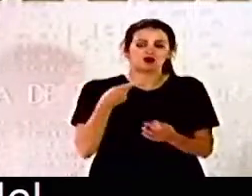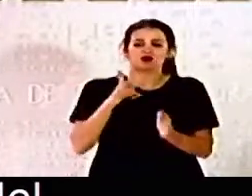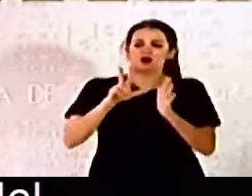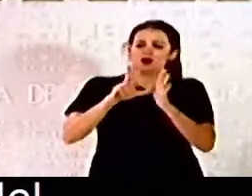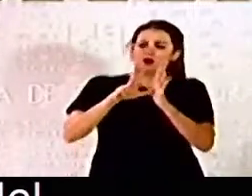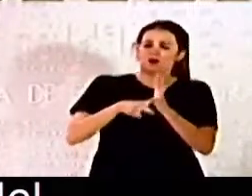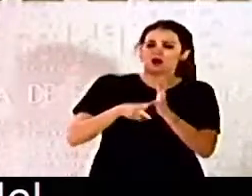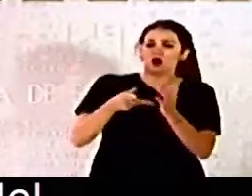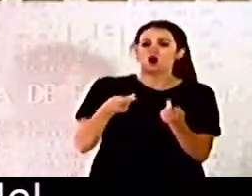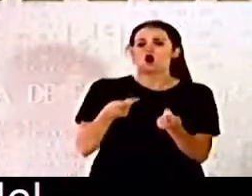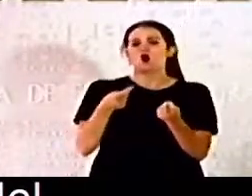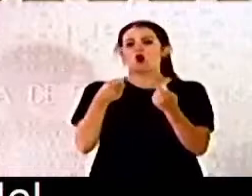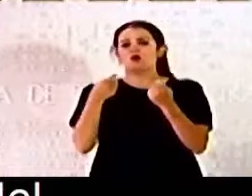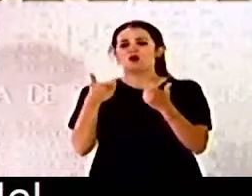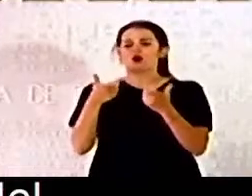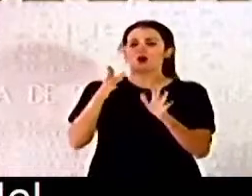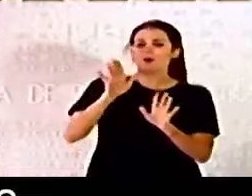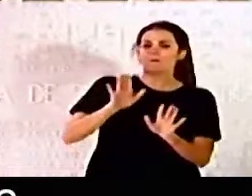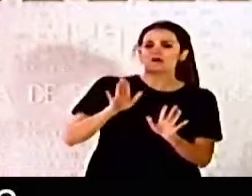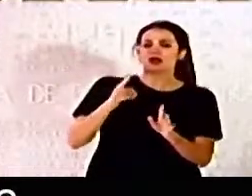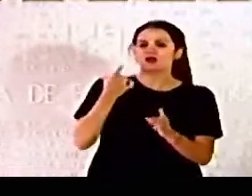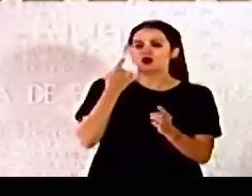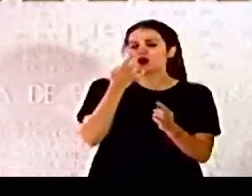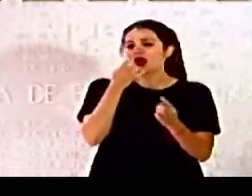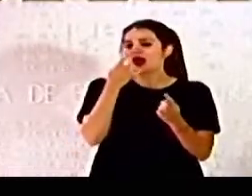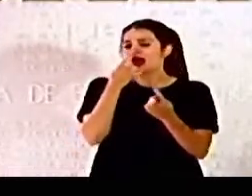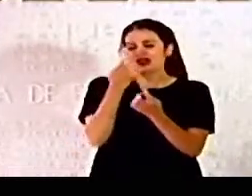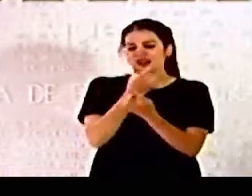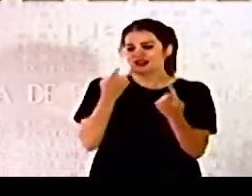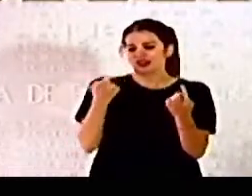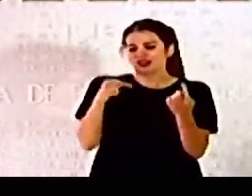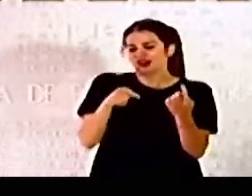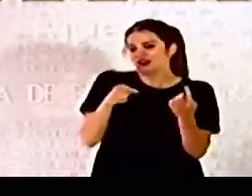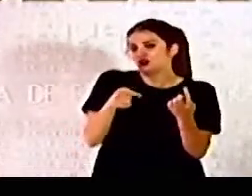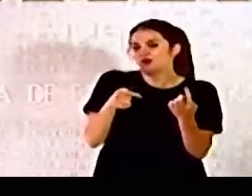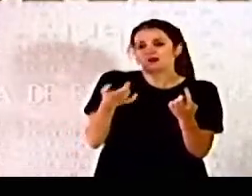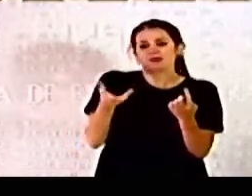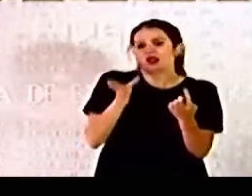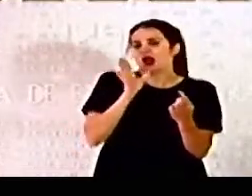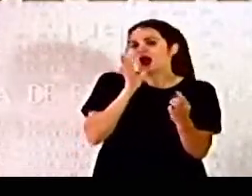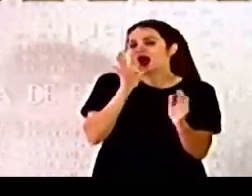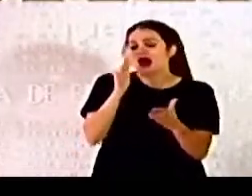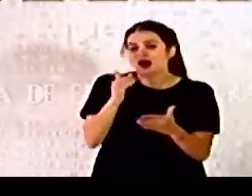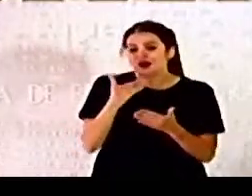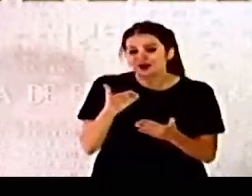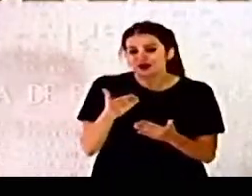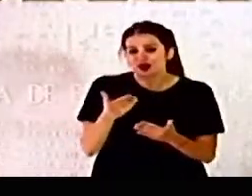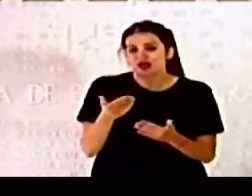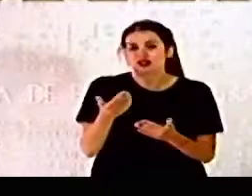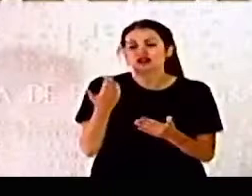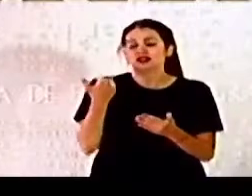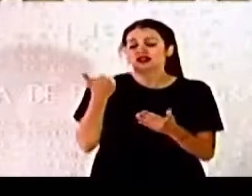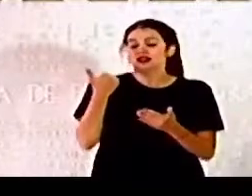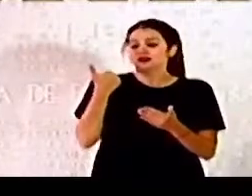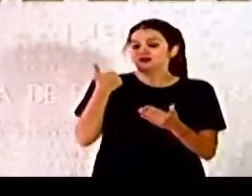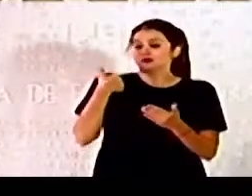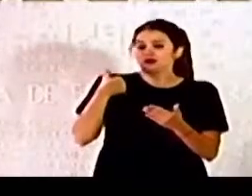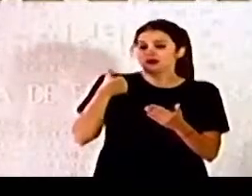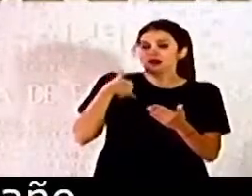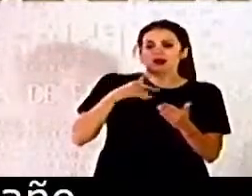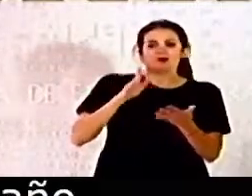a un periodo del año inflacionista en el número de vacunas, puesto que lo que hicimos fue trasladar las que correspondían